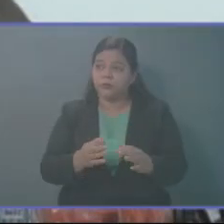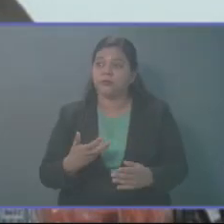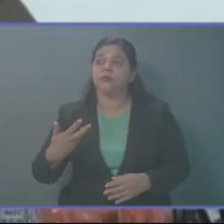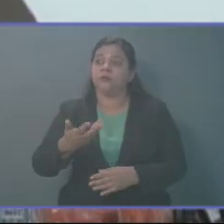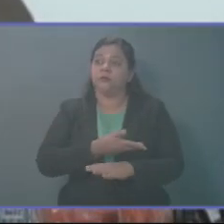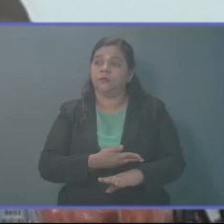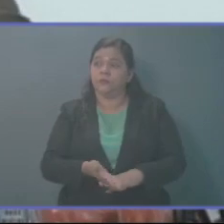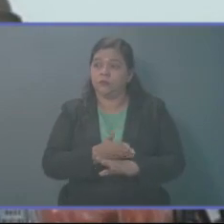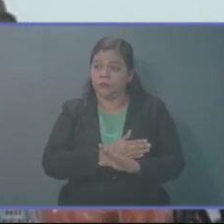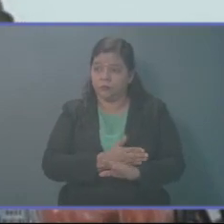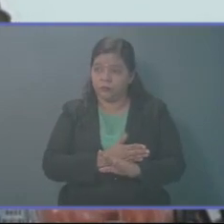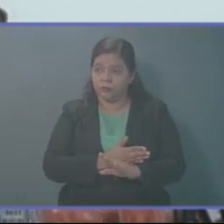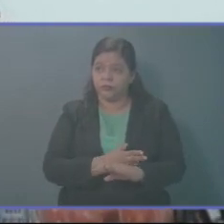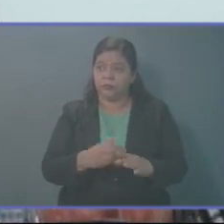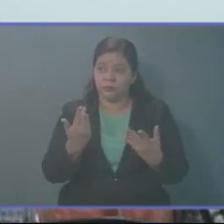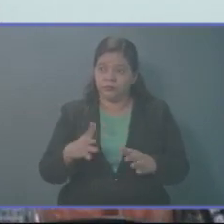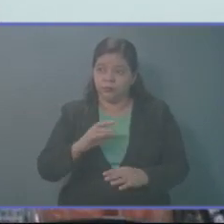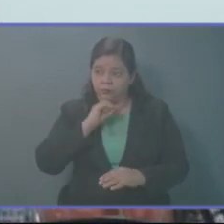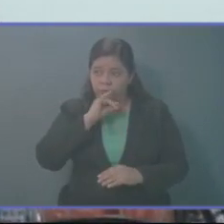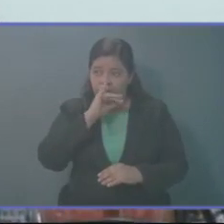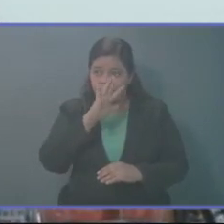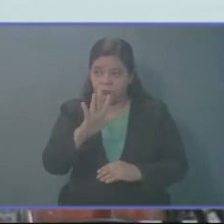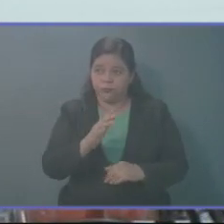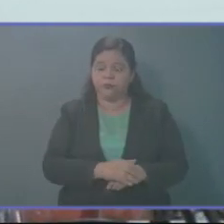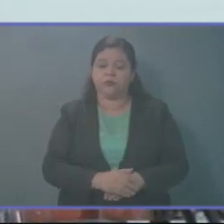presidenta. Gracias, diputado